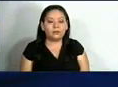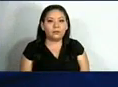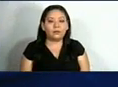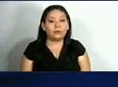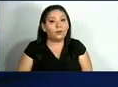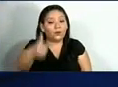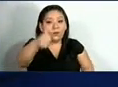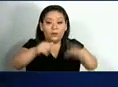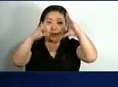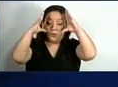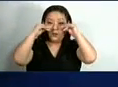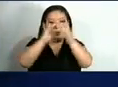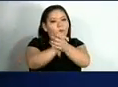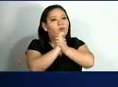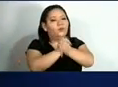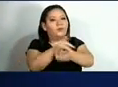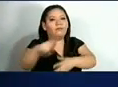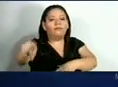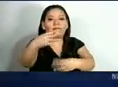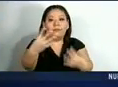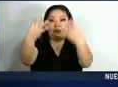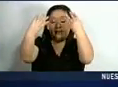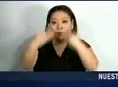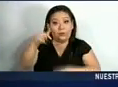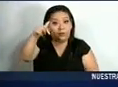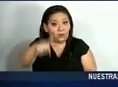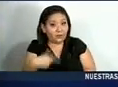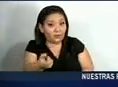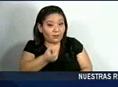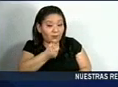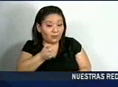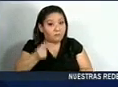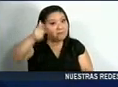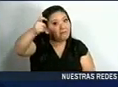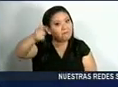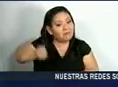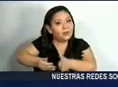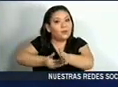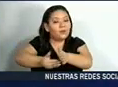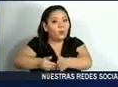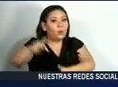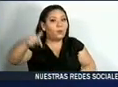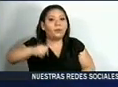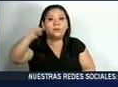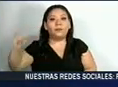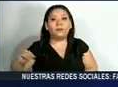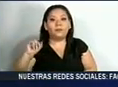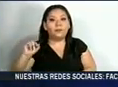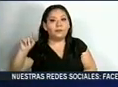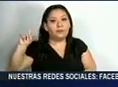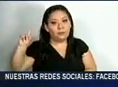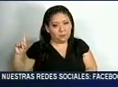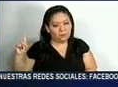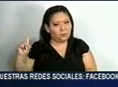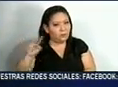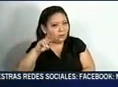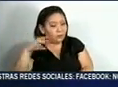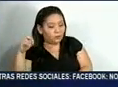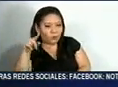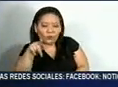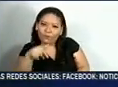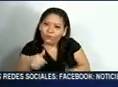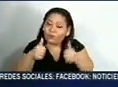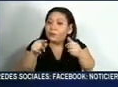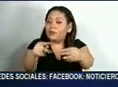Muy buenas noches, un gusto que estén con nosotros en este inicio de un nuevo mes. Estamos en el 1 de julio de 2020. Qué bueno que están ahí.